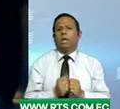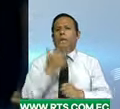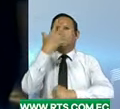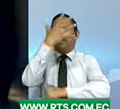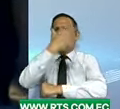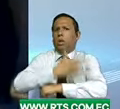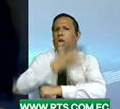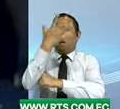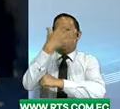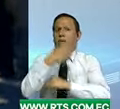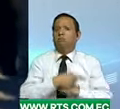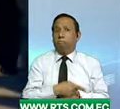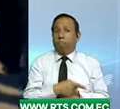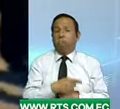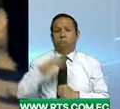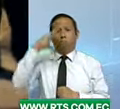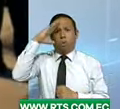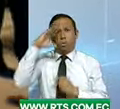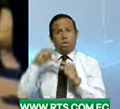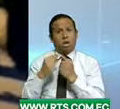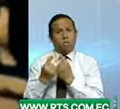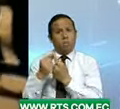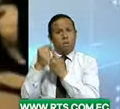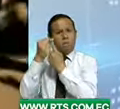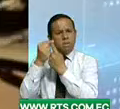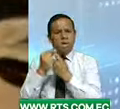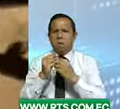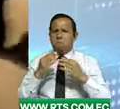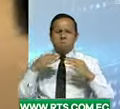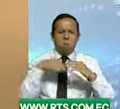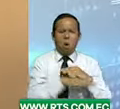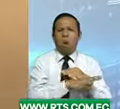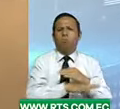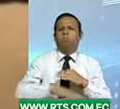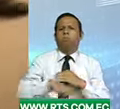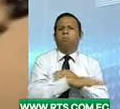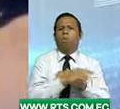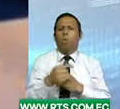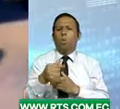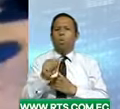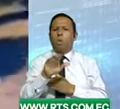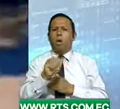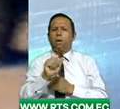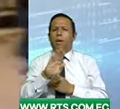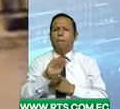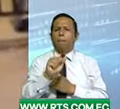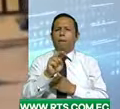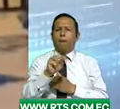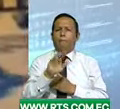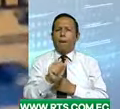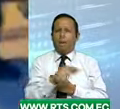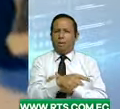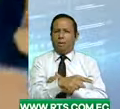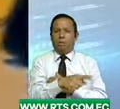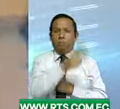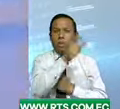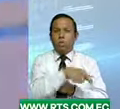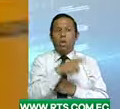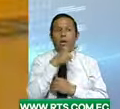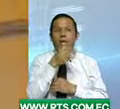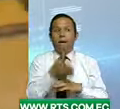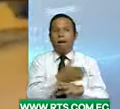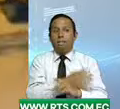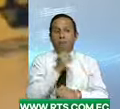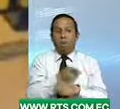Unidades especiales de la policía realizaron un allanamiento en el sector de Guayabamba en busca de quién sería el autor intelectual del hecho